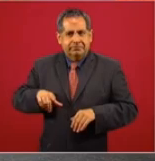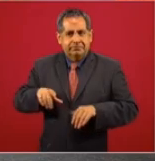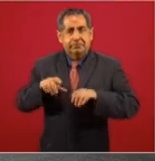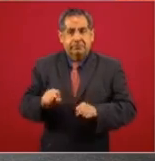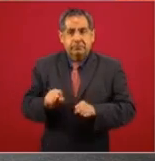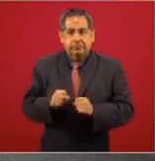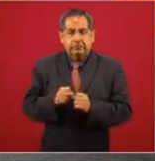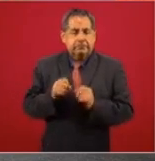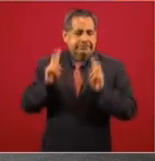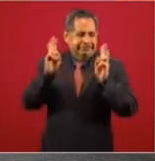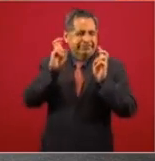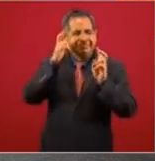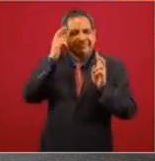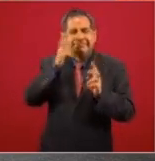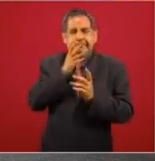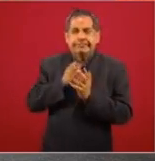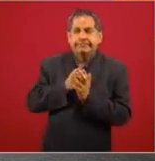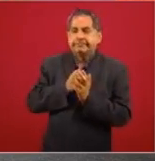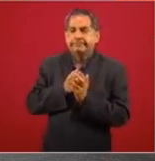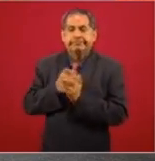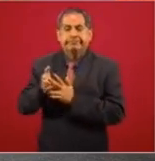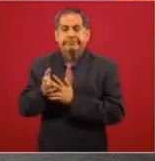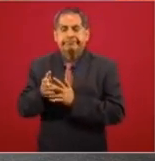se colaban.